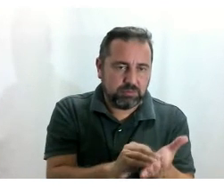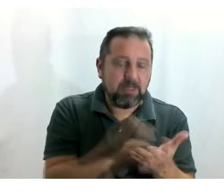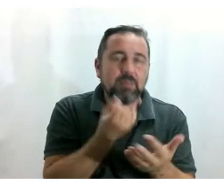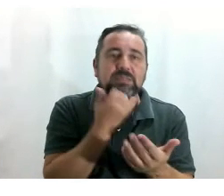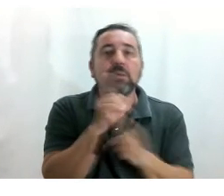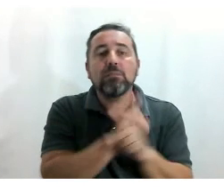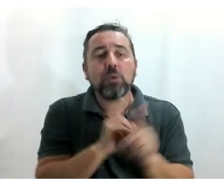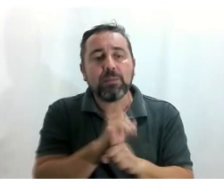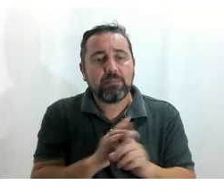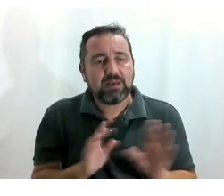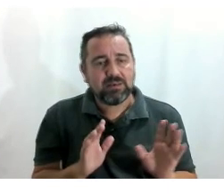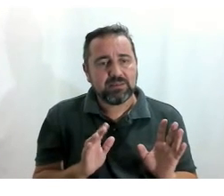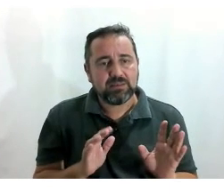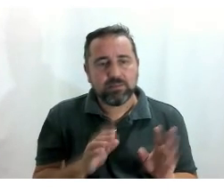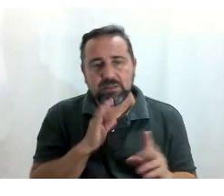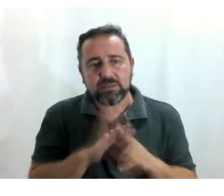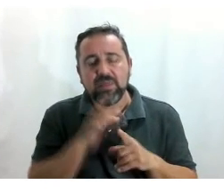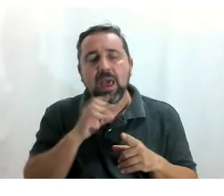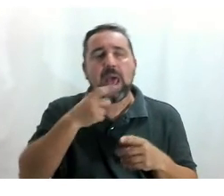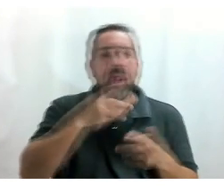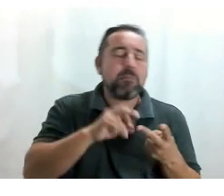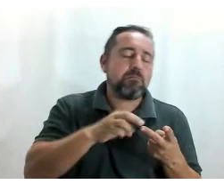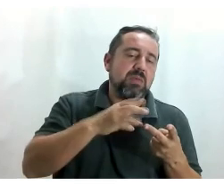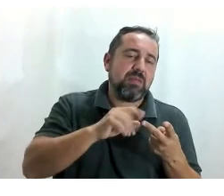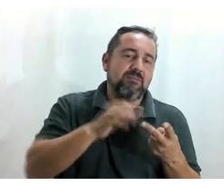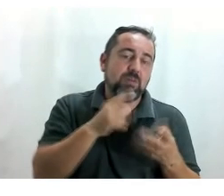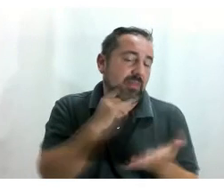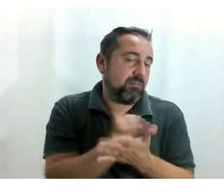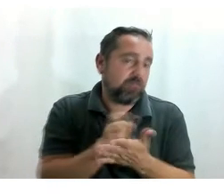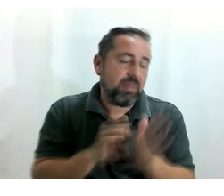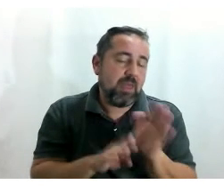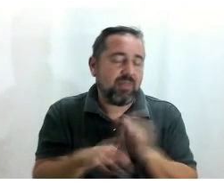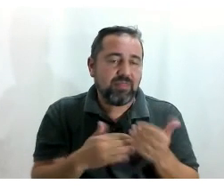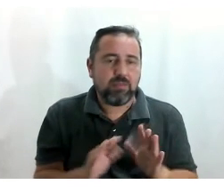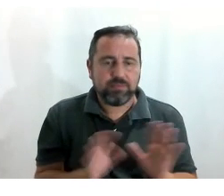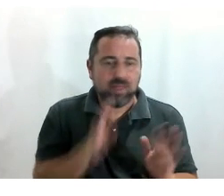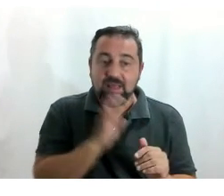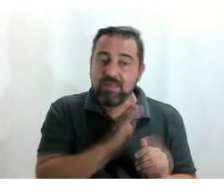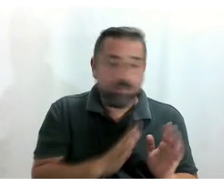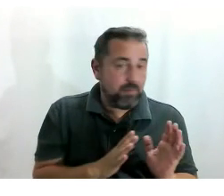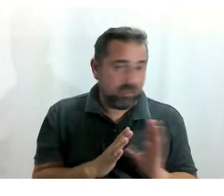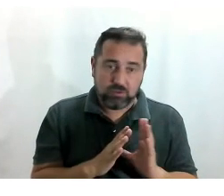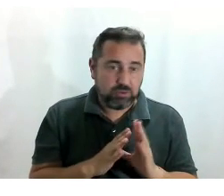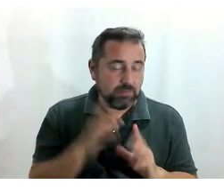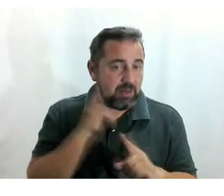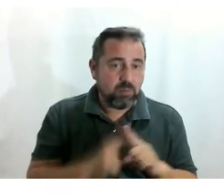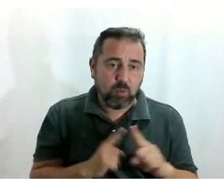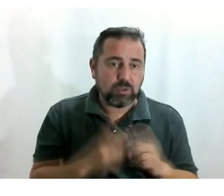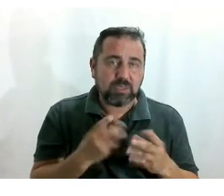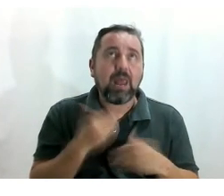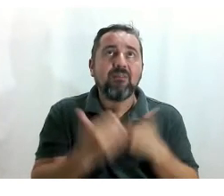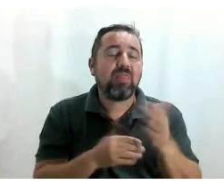problemas como anemia de Fanconi, etc. Está en fase de desarrollo, pero está muy avanzada. De momento en la hipoacusia no está tan